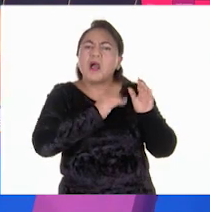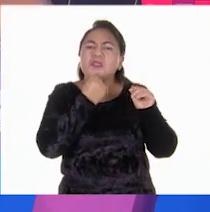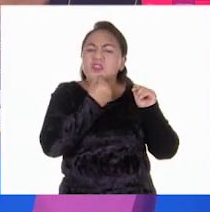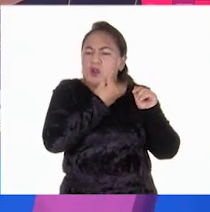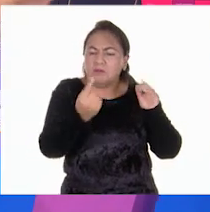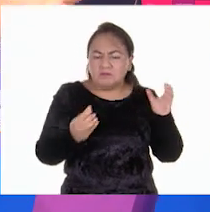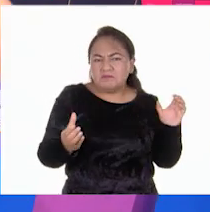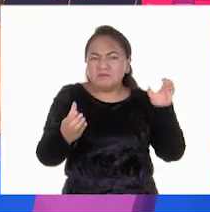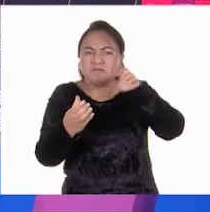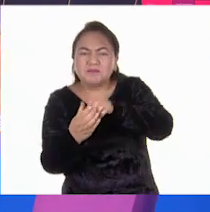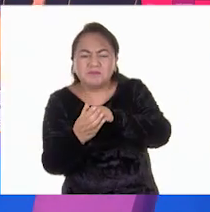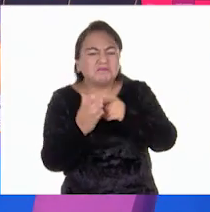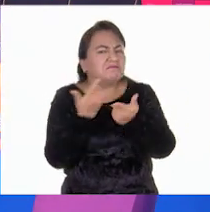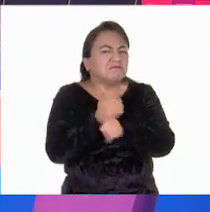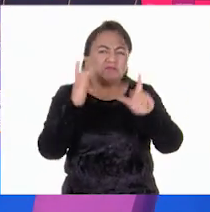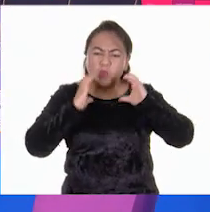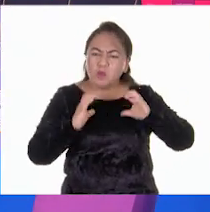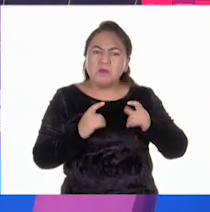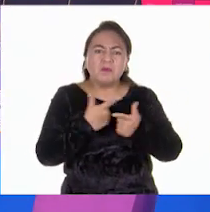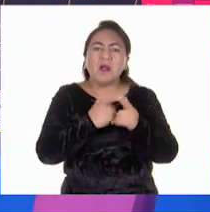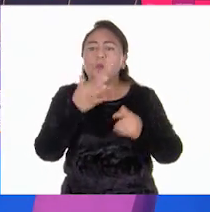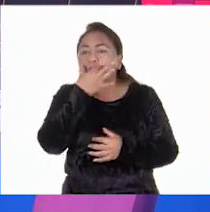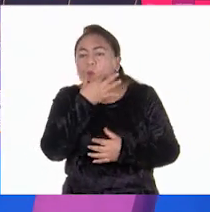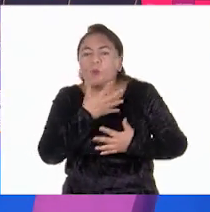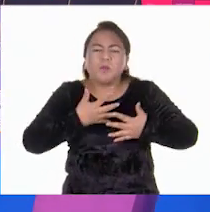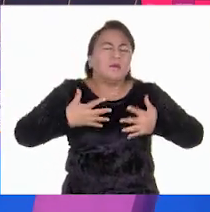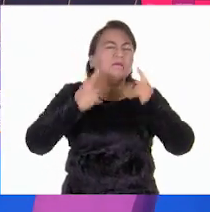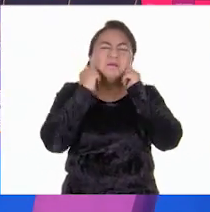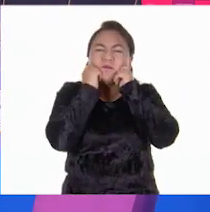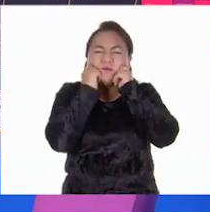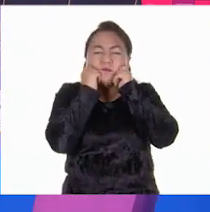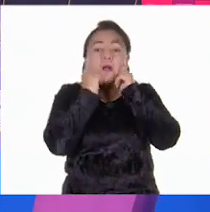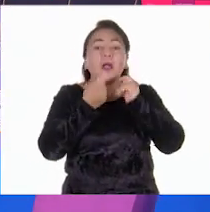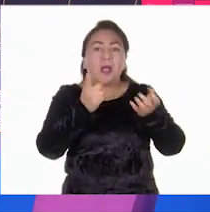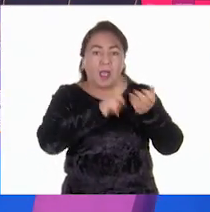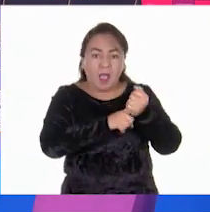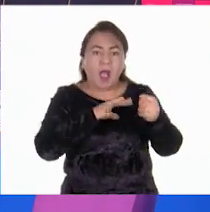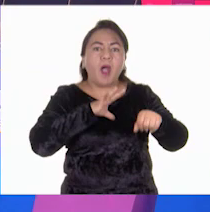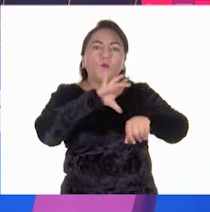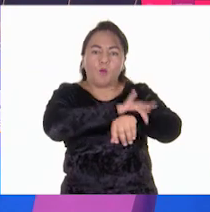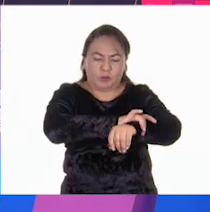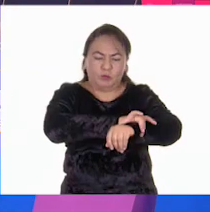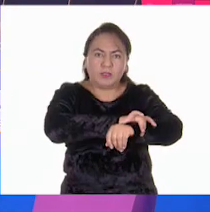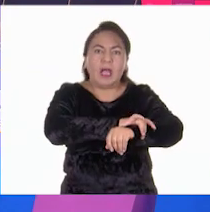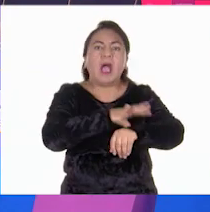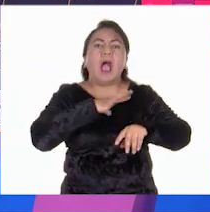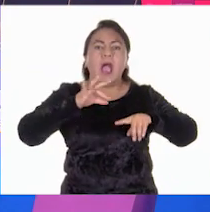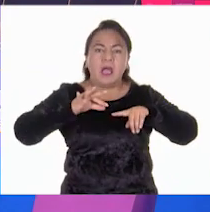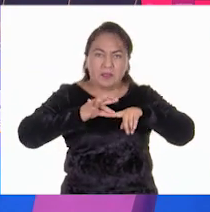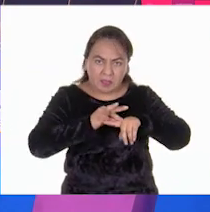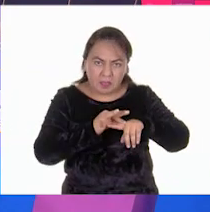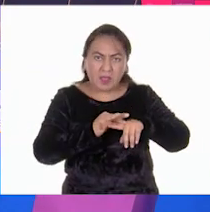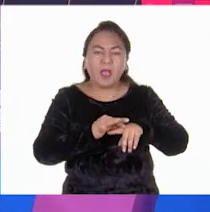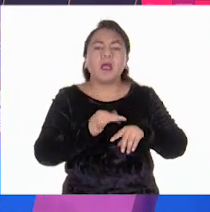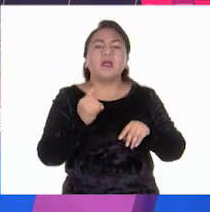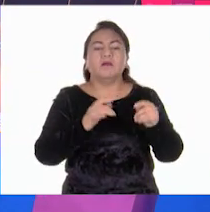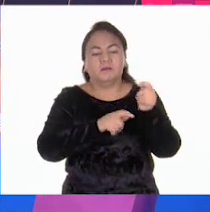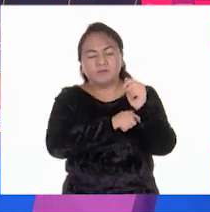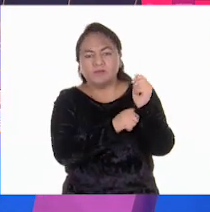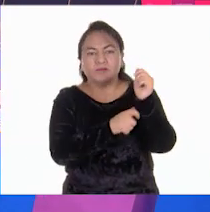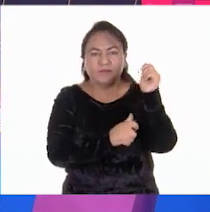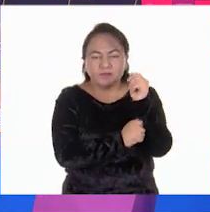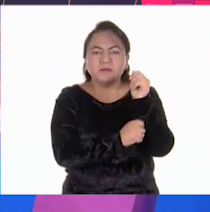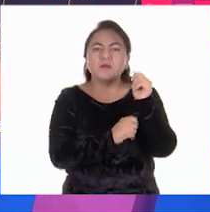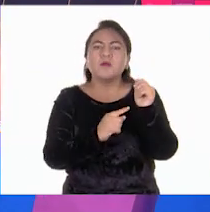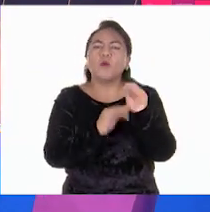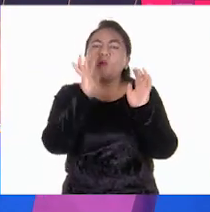pequeñín, cualquier cuerpo, cualquier complexión. Le incluye sus pulseras, ya trae sus anillos, ya trae sus broches. Como si